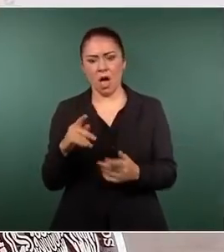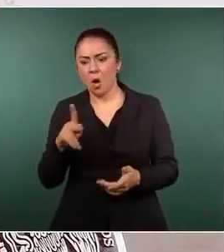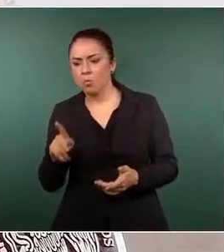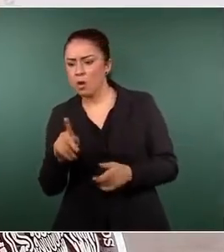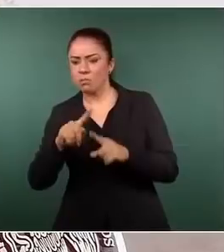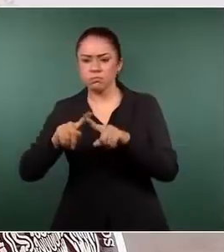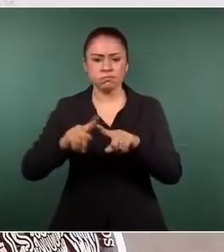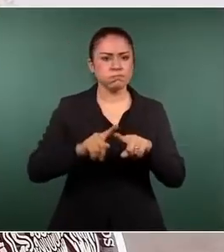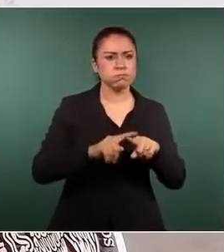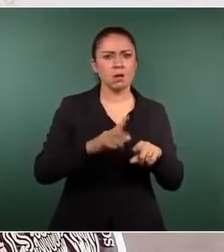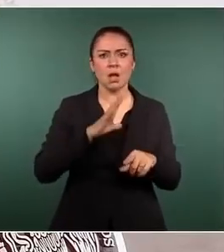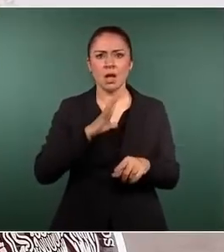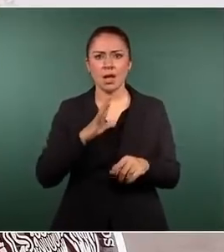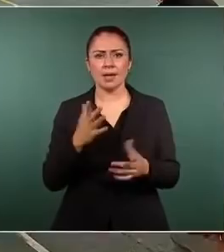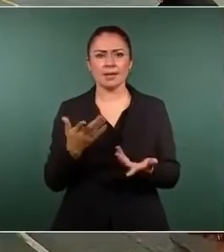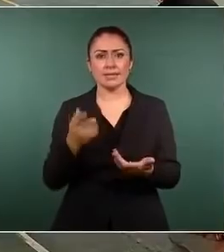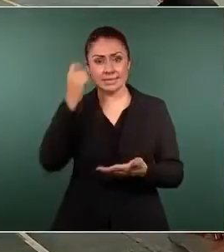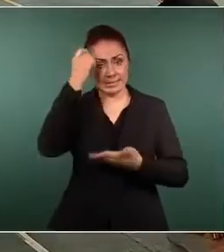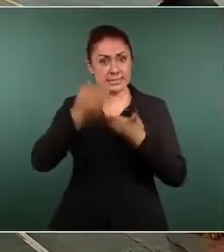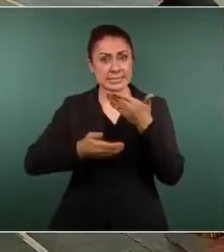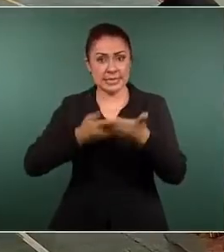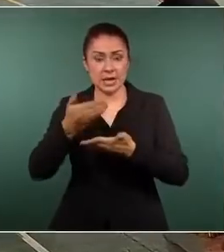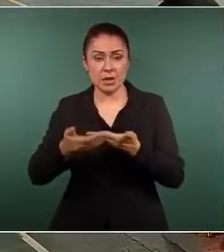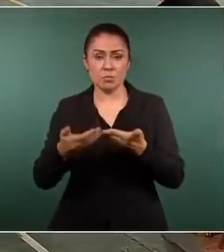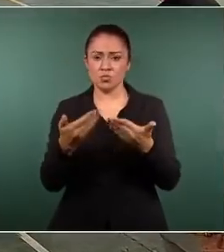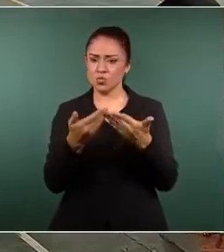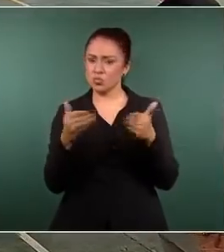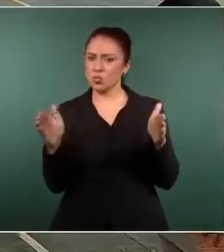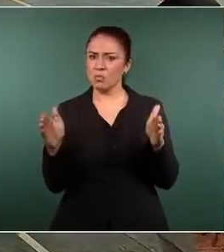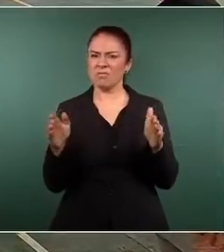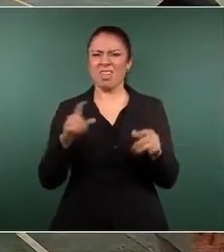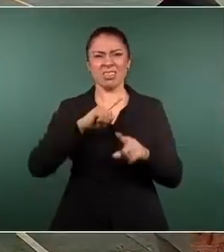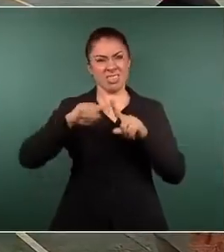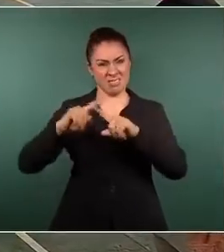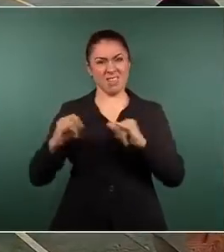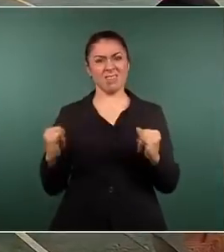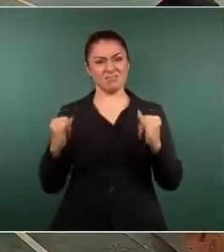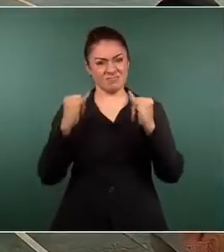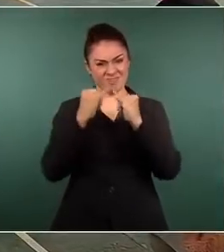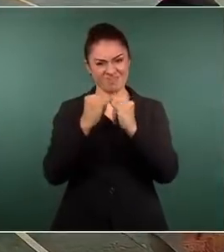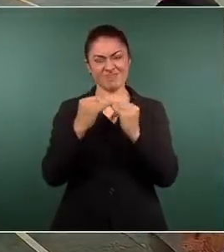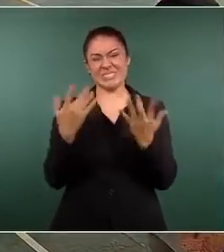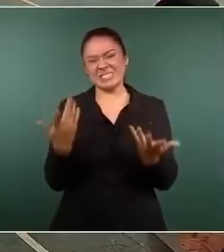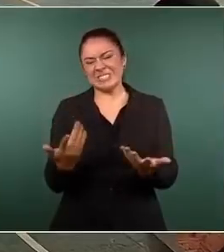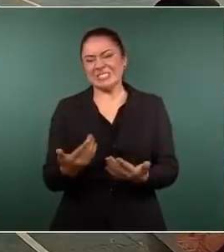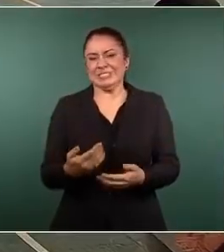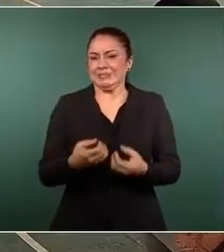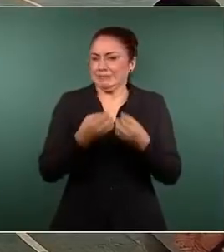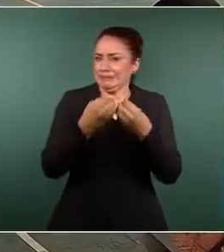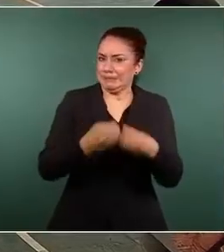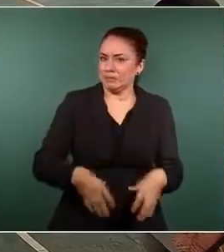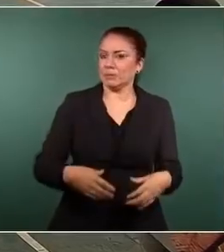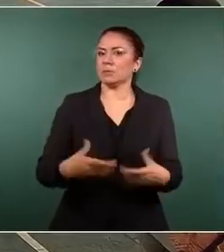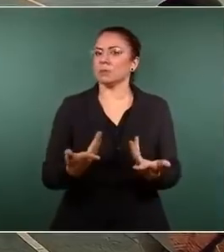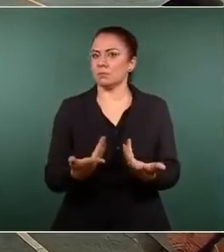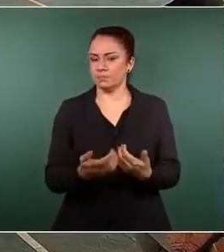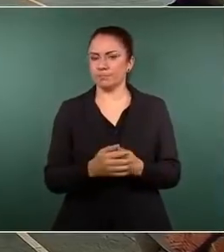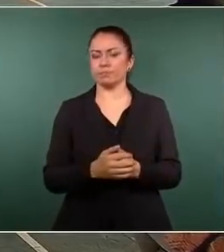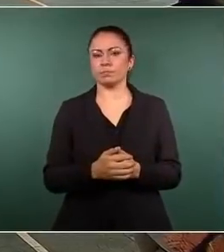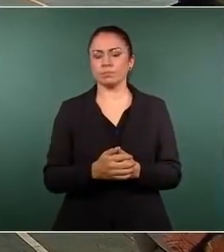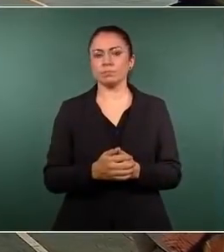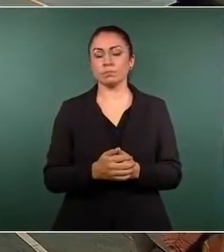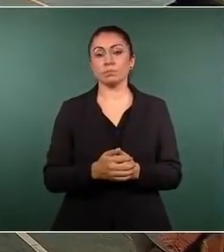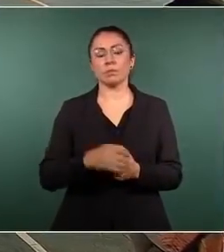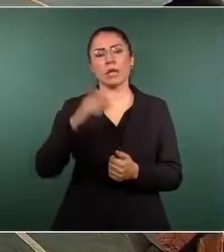de servicios públicos de instalaciones que fueron dañadas afectadas también aquí se